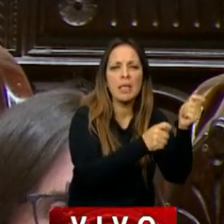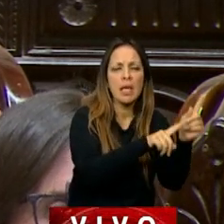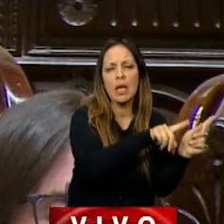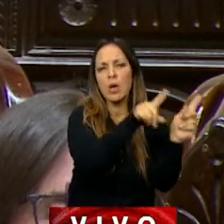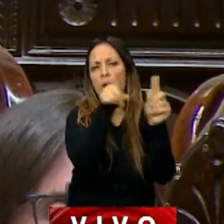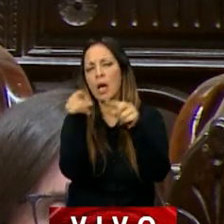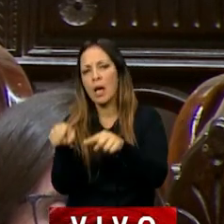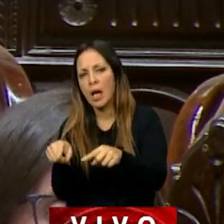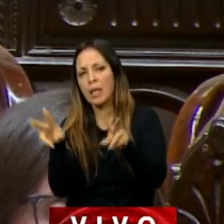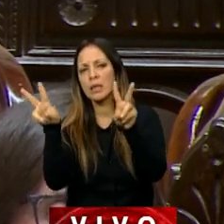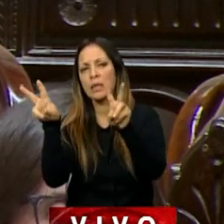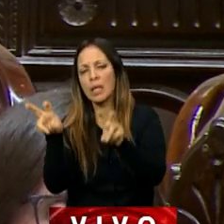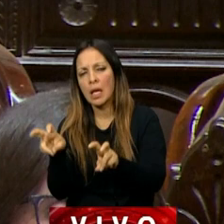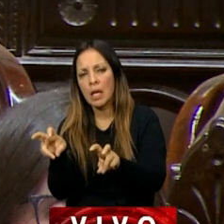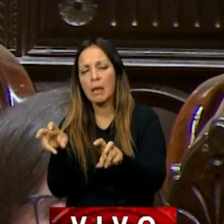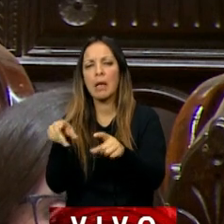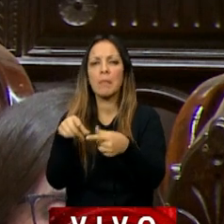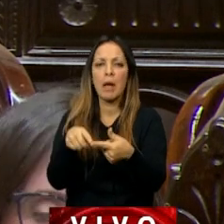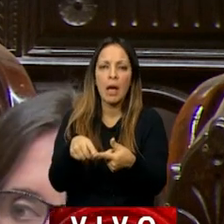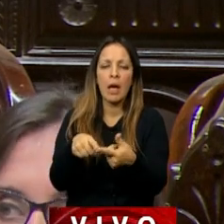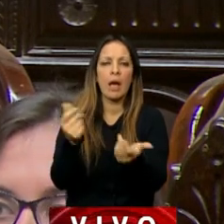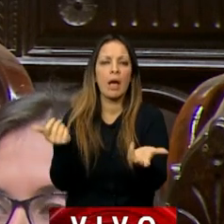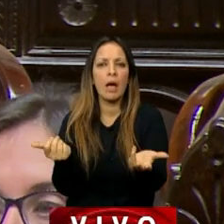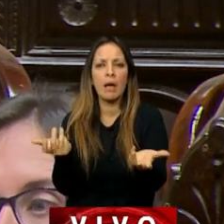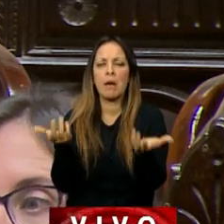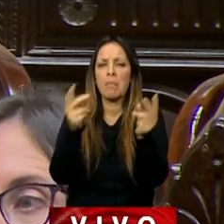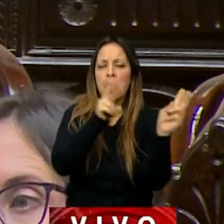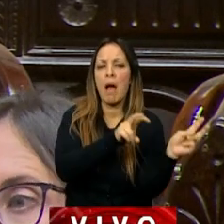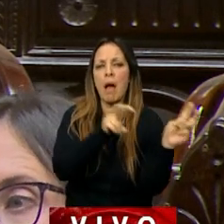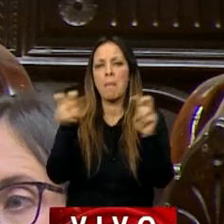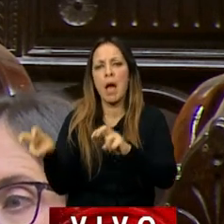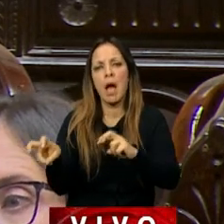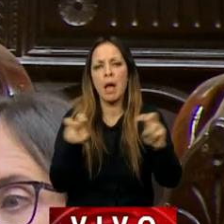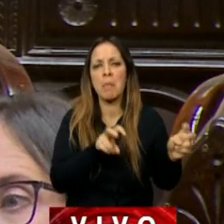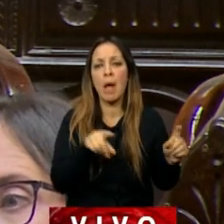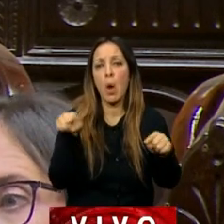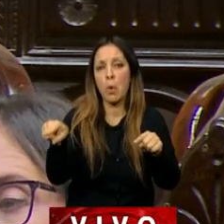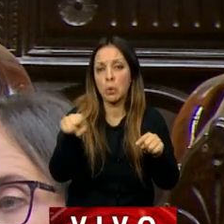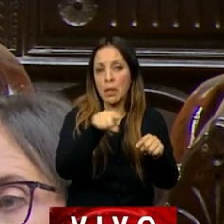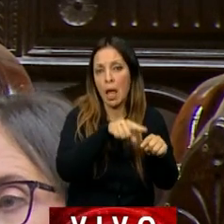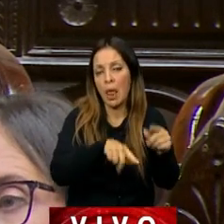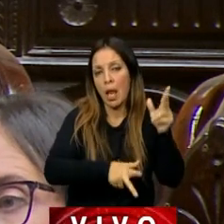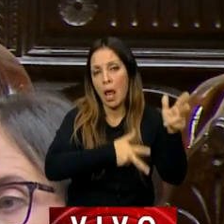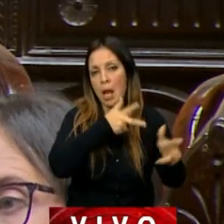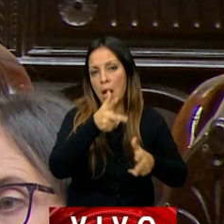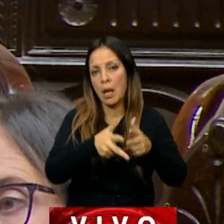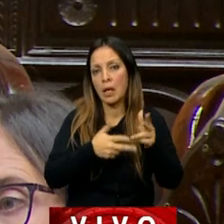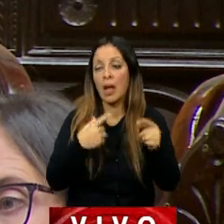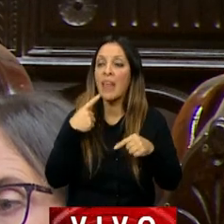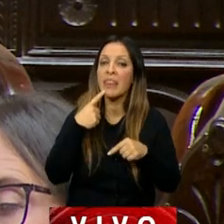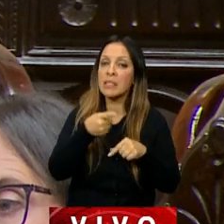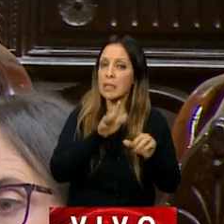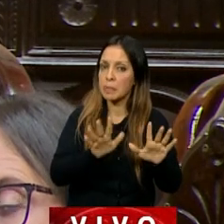piqueteros organizados e independientes a cuántos temas han querido. Verá que se callen,